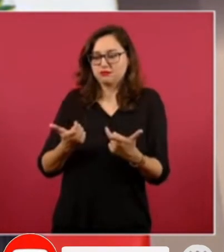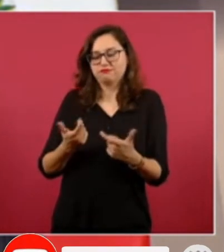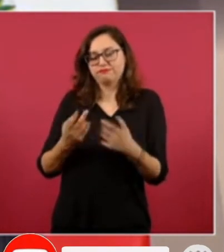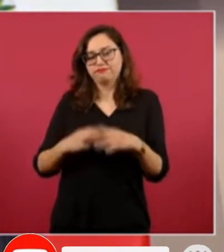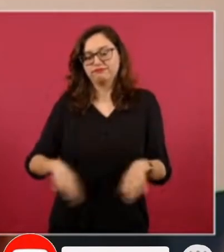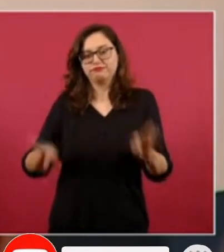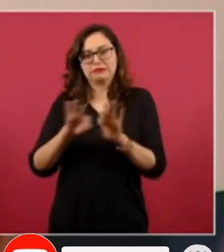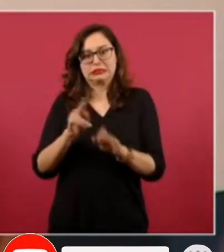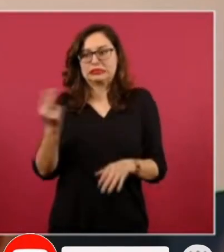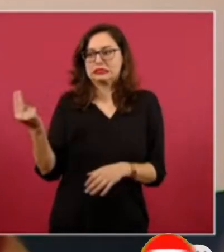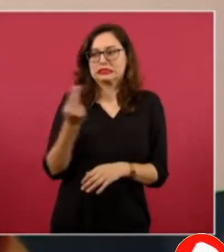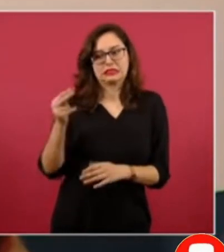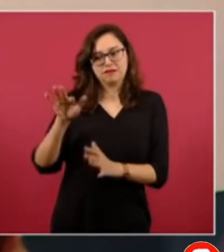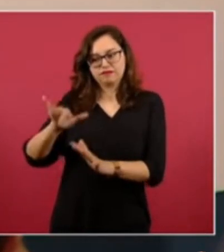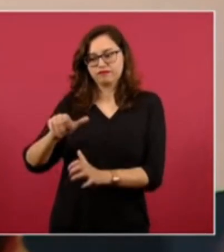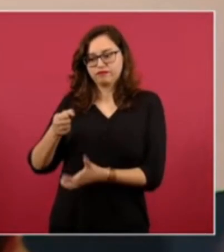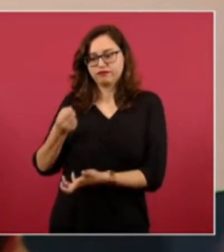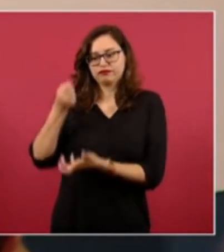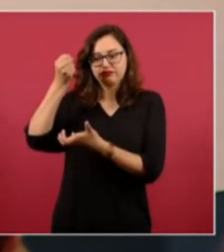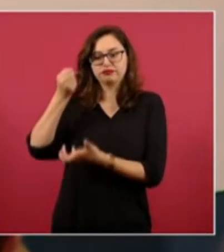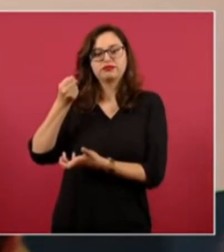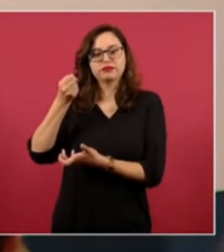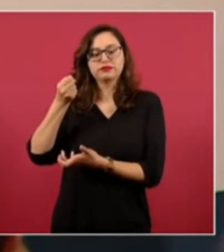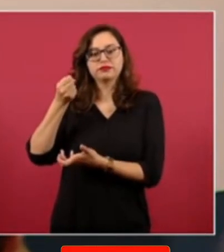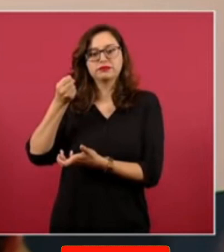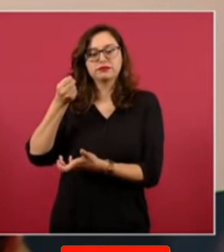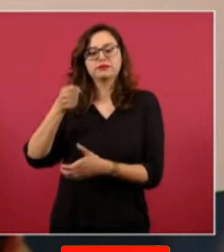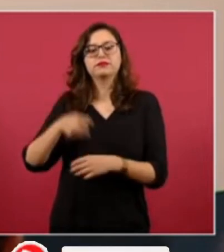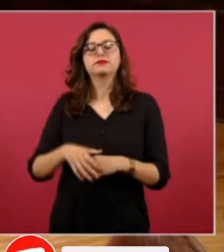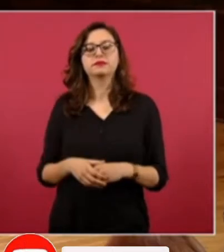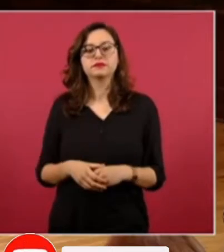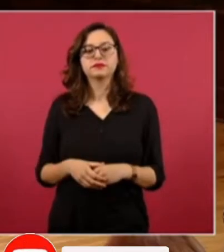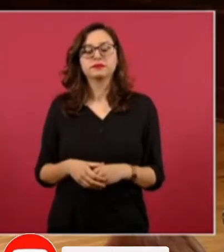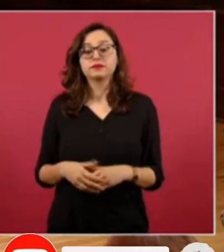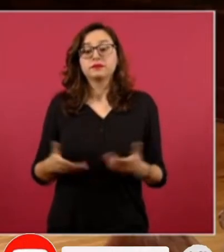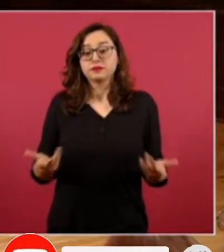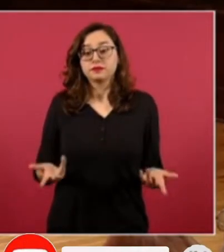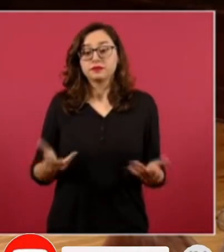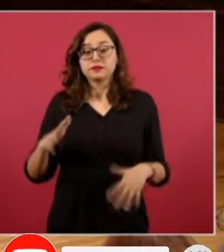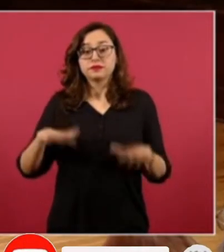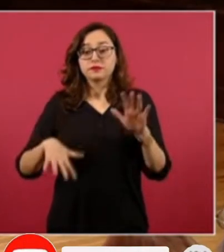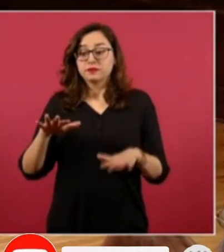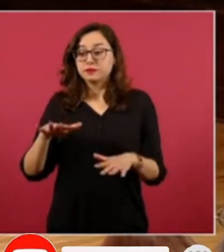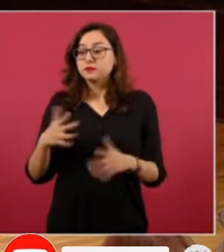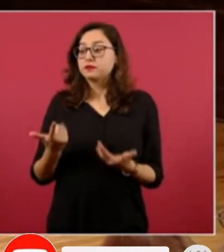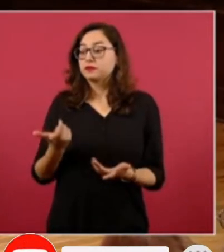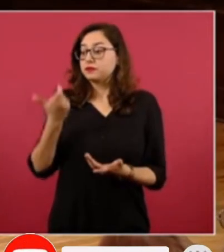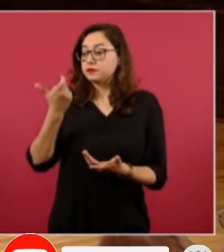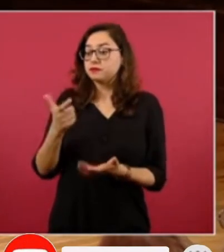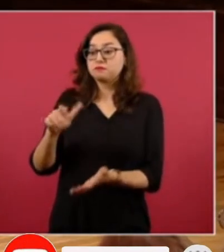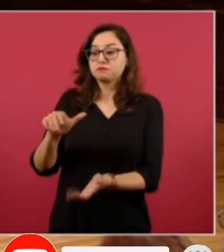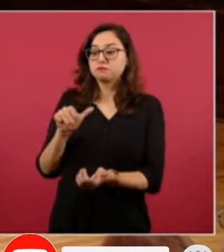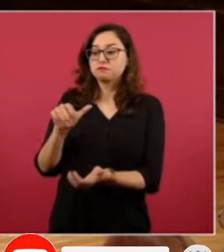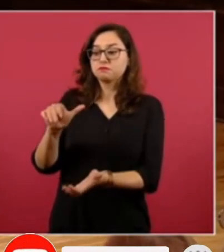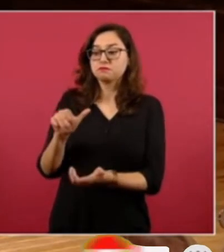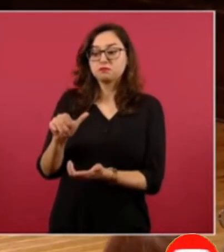ciudadanos. Y cuando no es buena la recaudación,